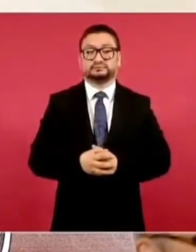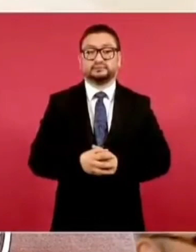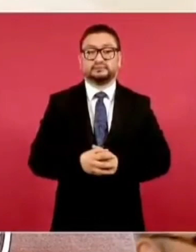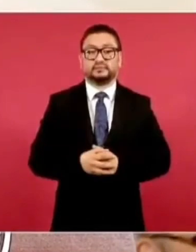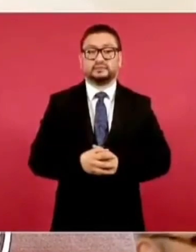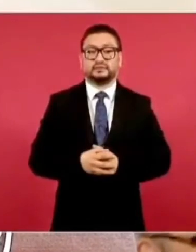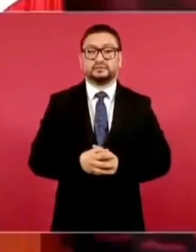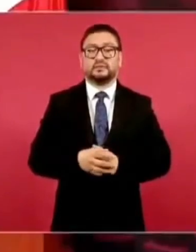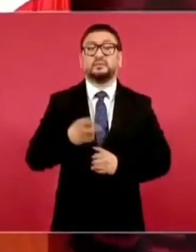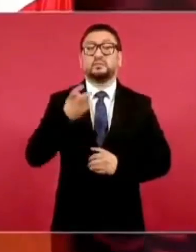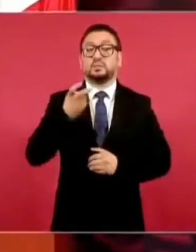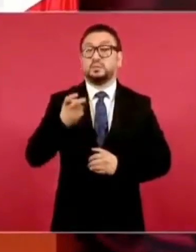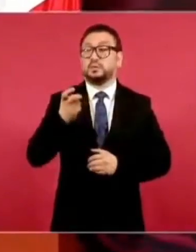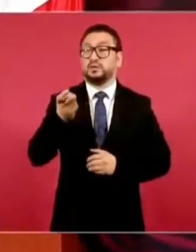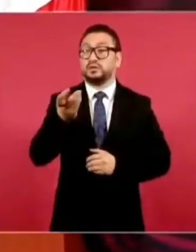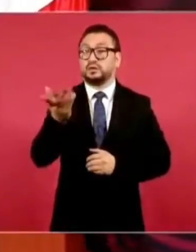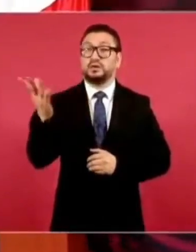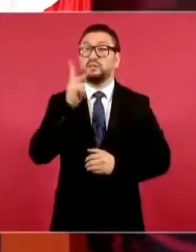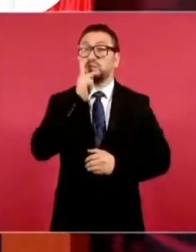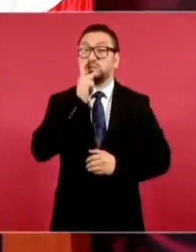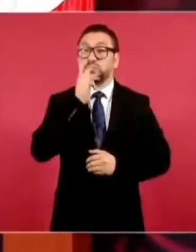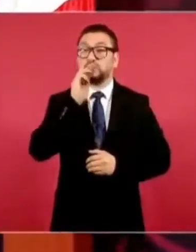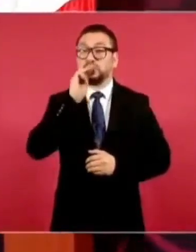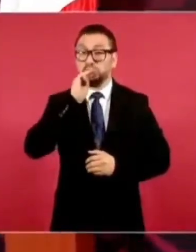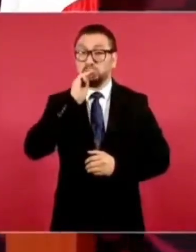todo lo que pidan los padres,